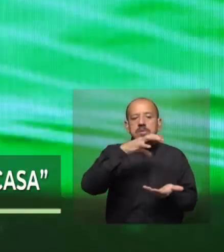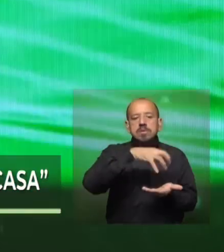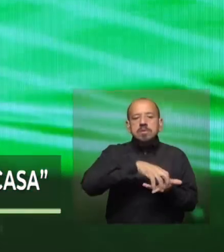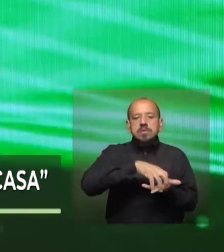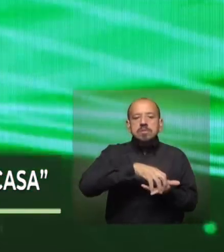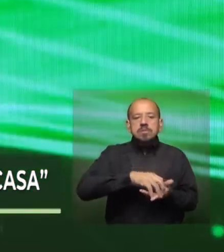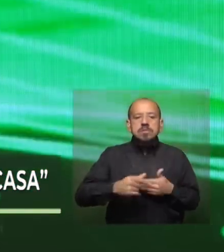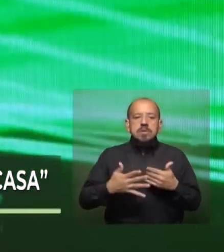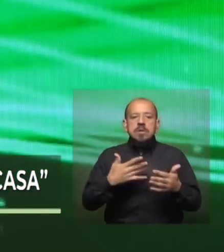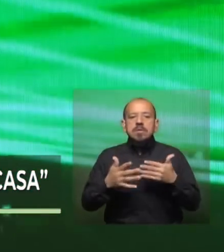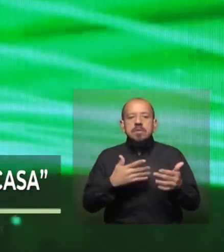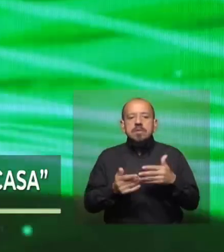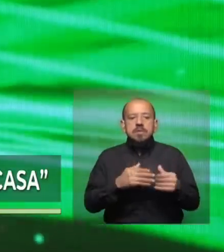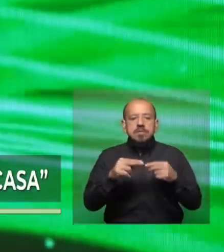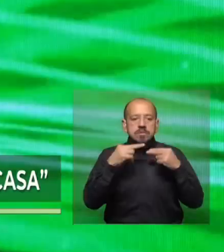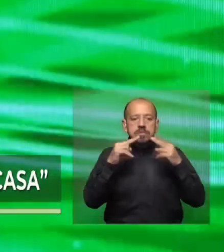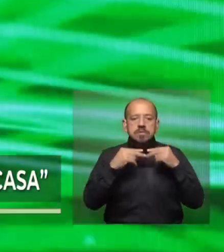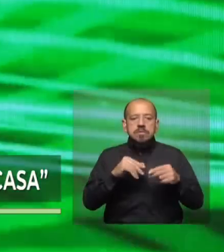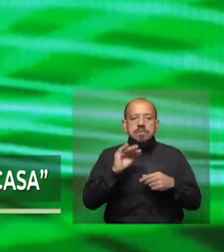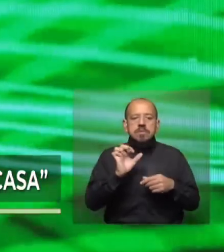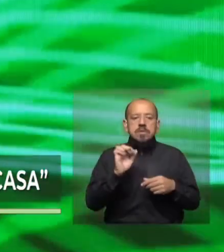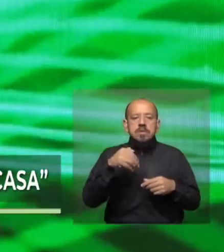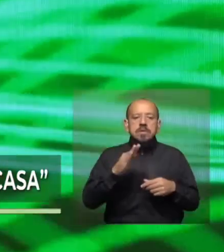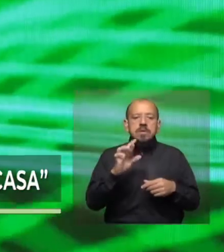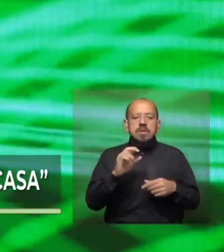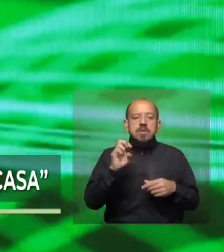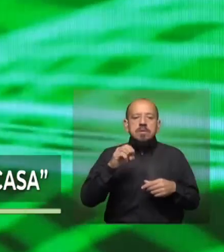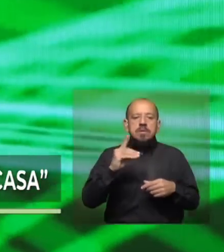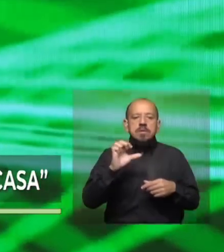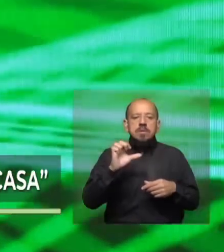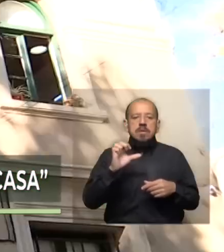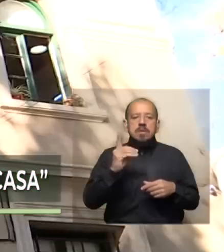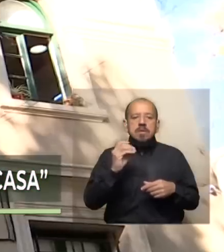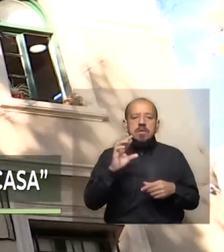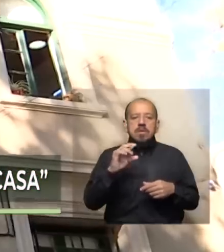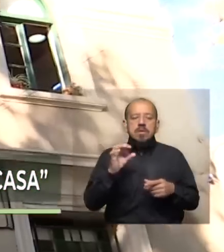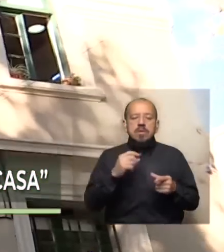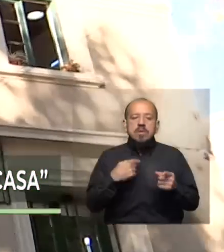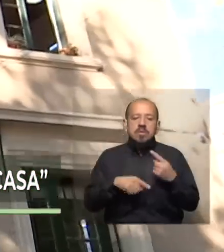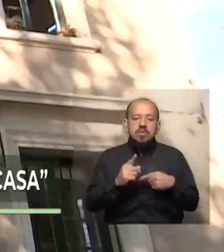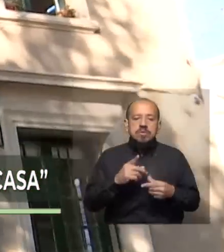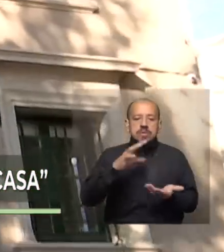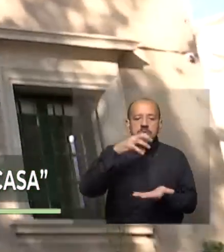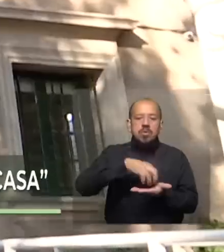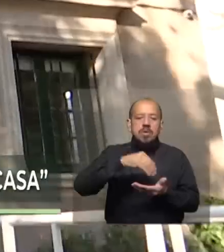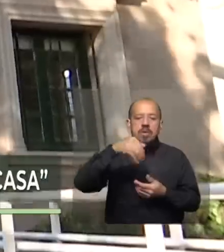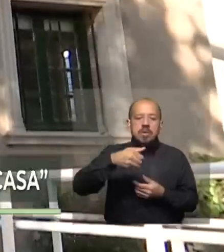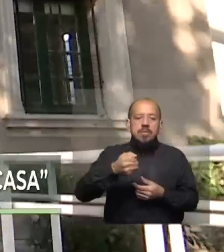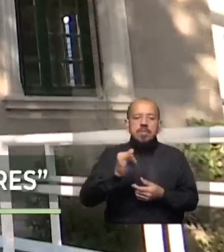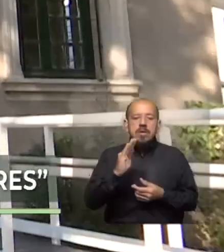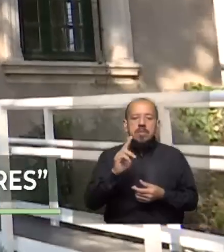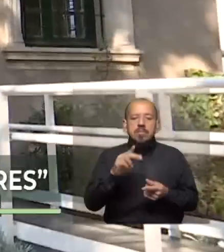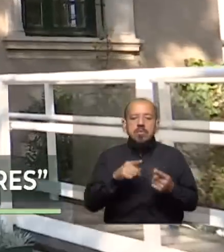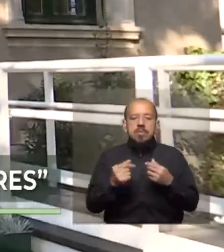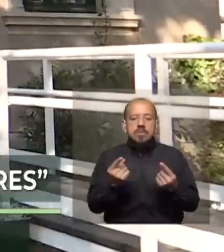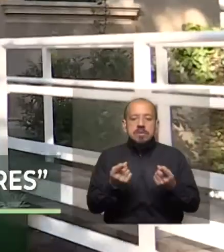ferias gastronómicas y emprendedores y hacer espacio maipú lo que va a hacer es que tengamos esa red de emprendedores que tanto